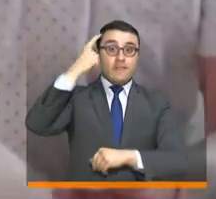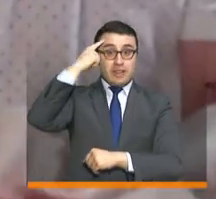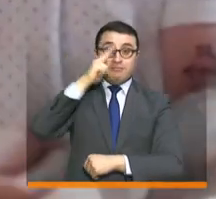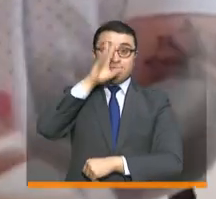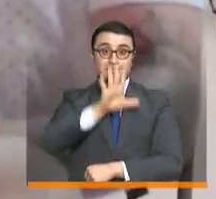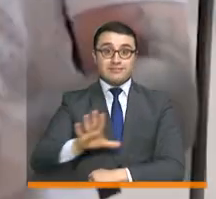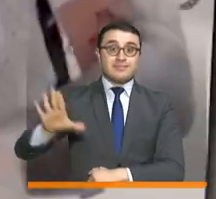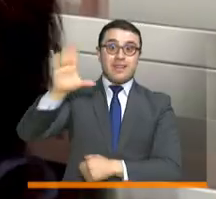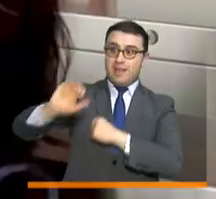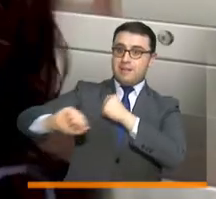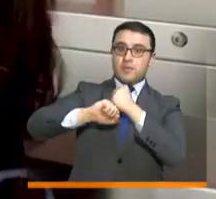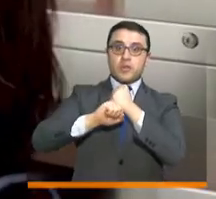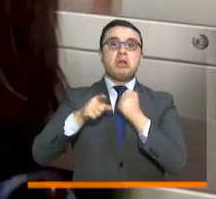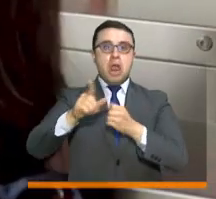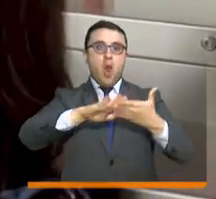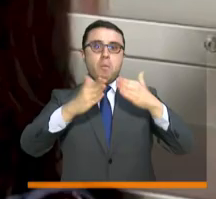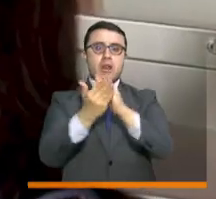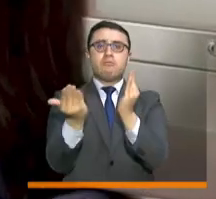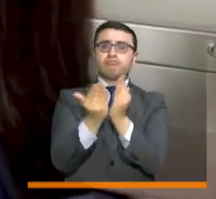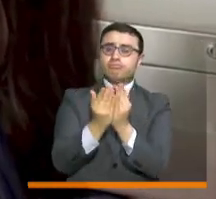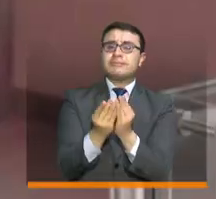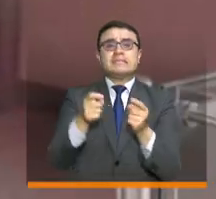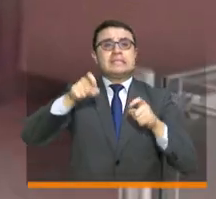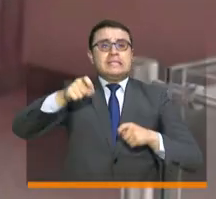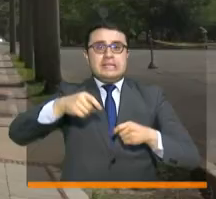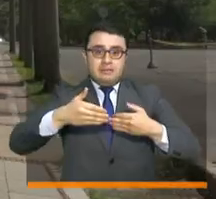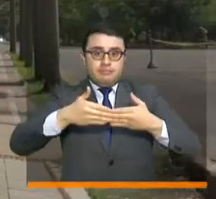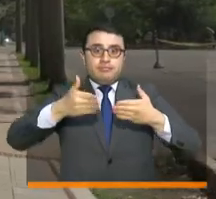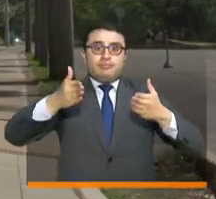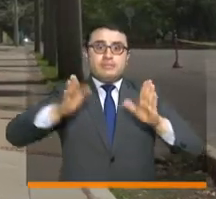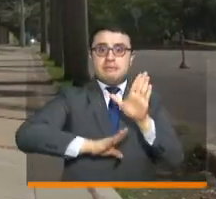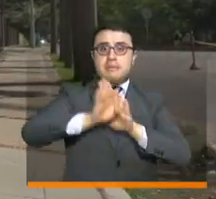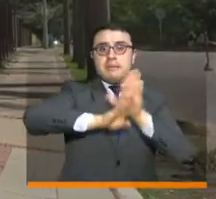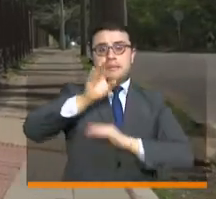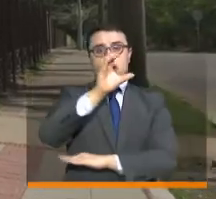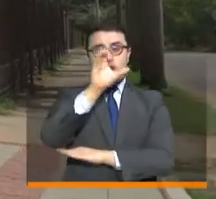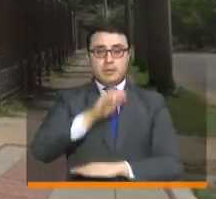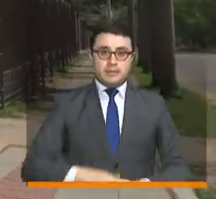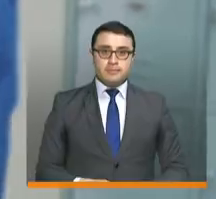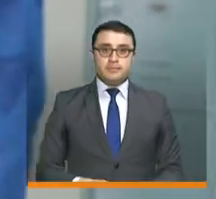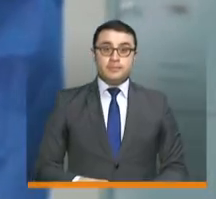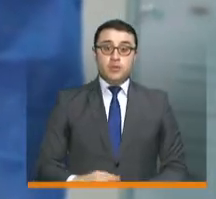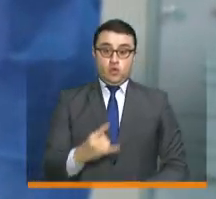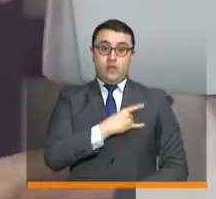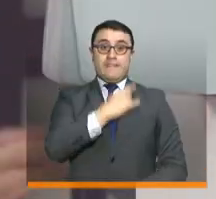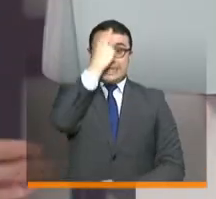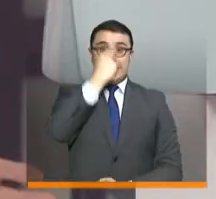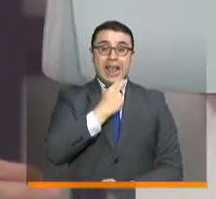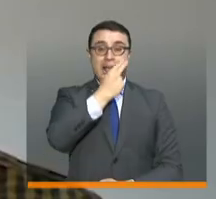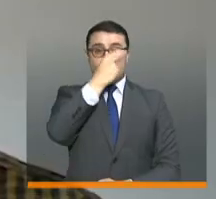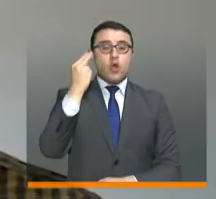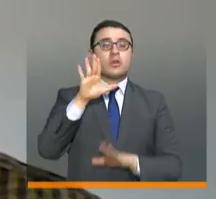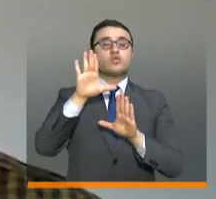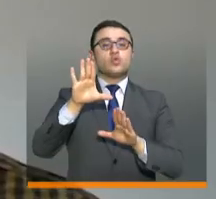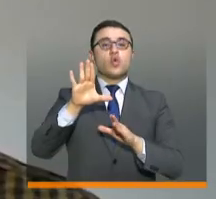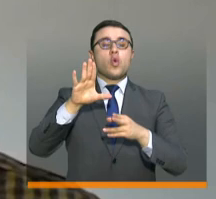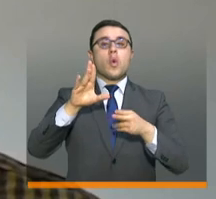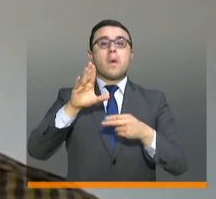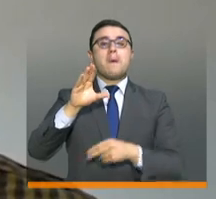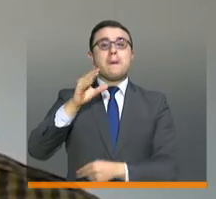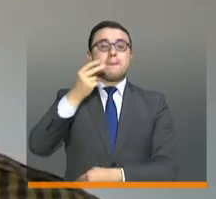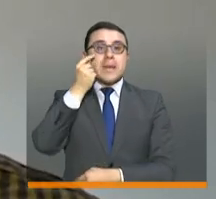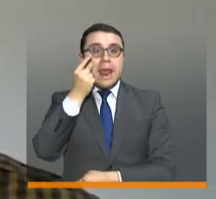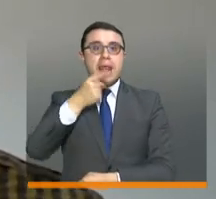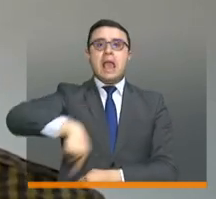escuchado a la comunidad educativa en el proceso de reactivación del país. La Universidad Católica de Pereira está preparada para recibir a